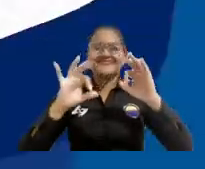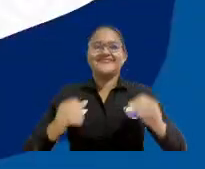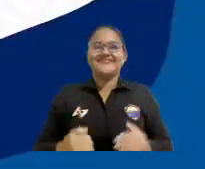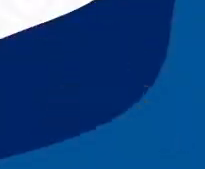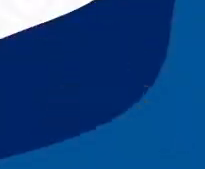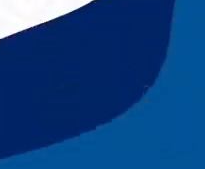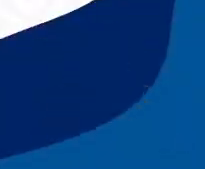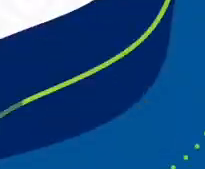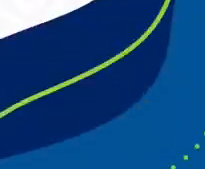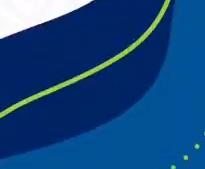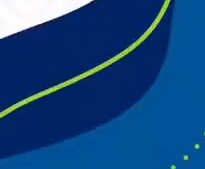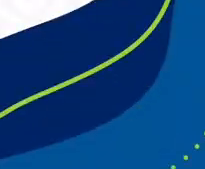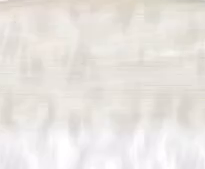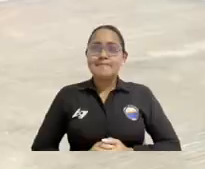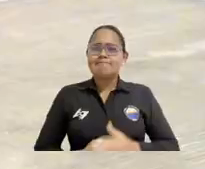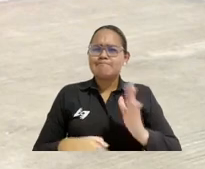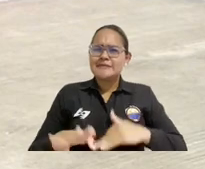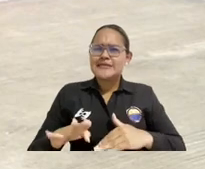conciencia.